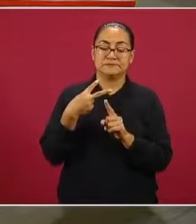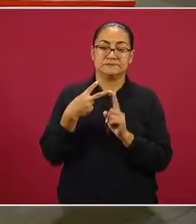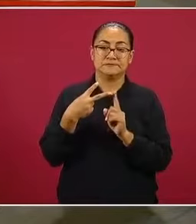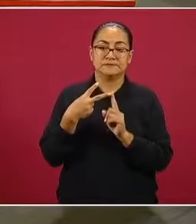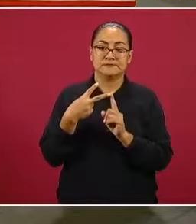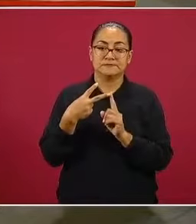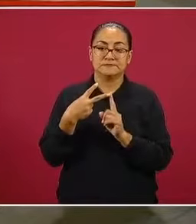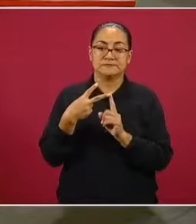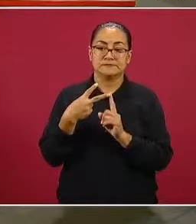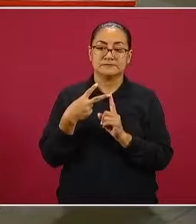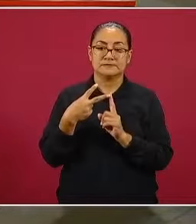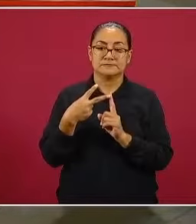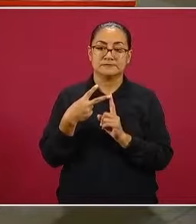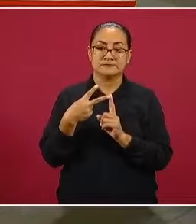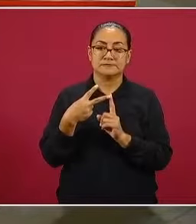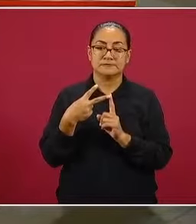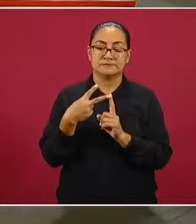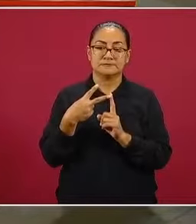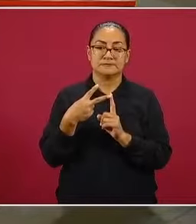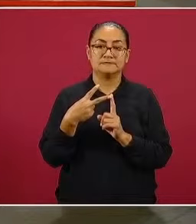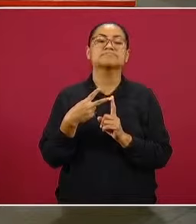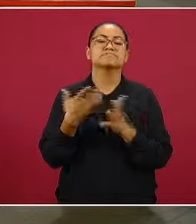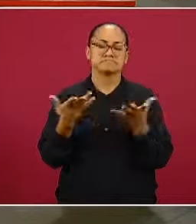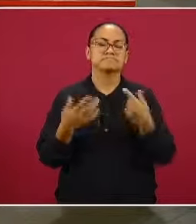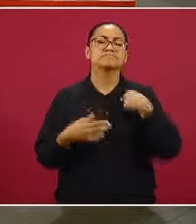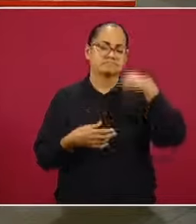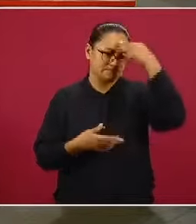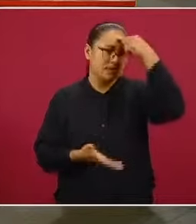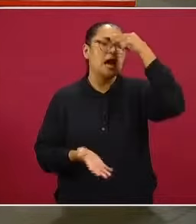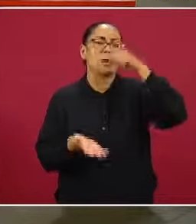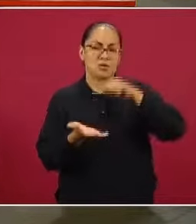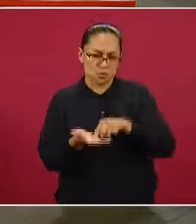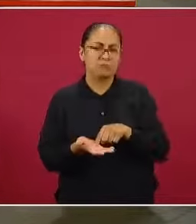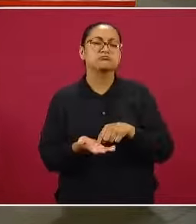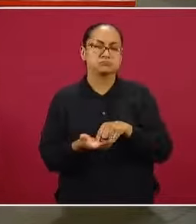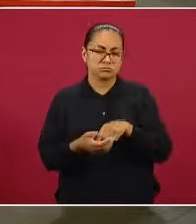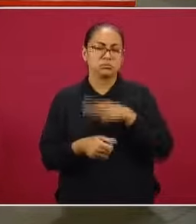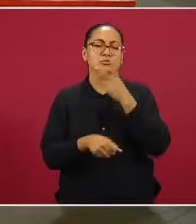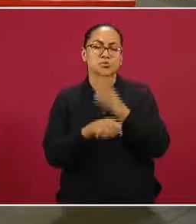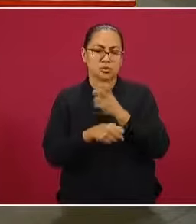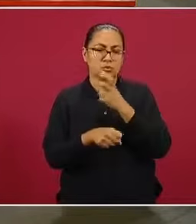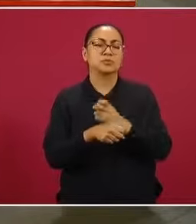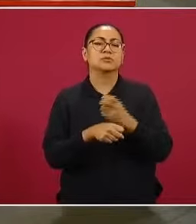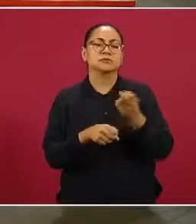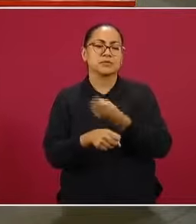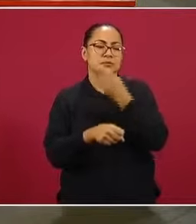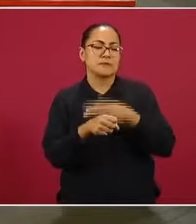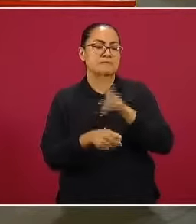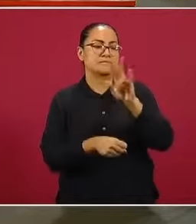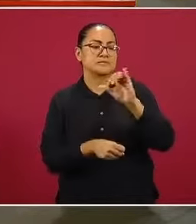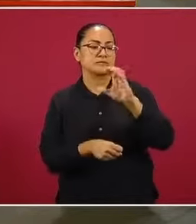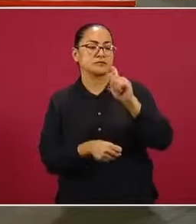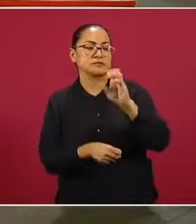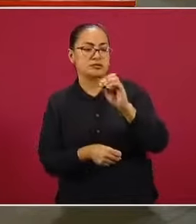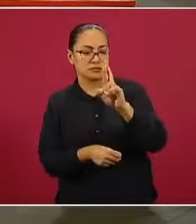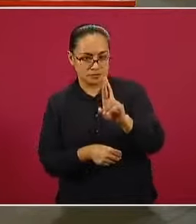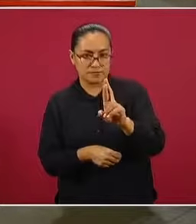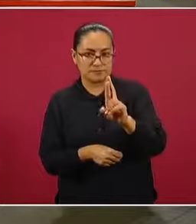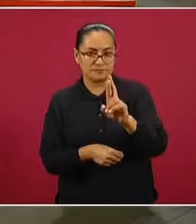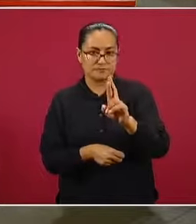también, y el subsecretario Víctor Suárez presentó varias de las alternativas que desde SADER y junto con